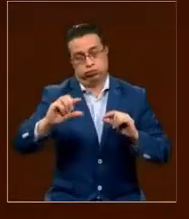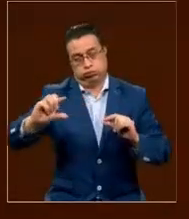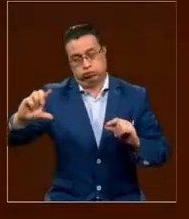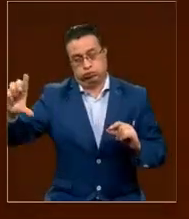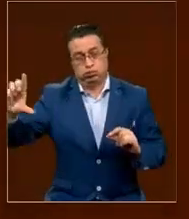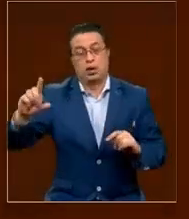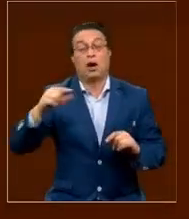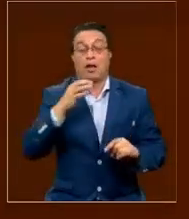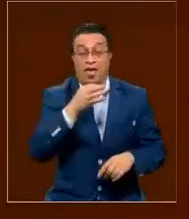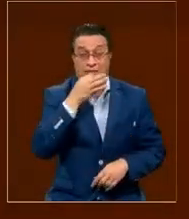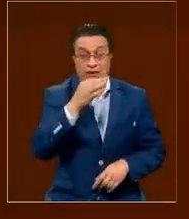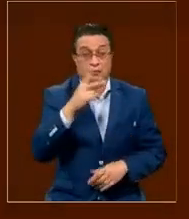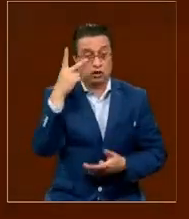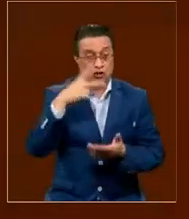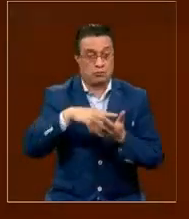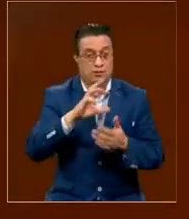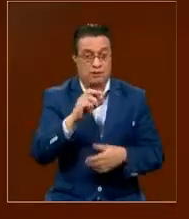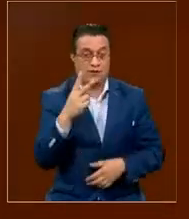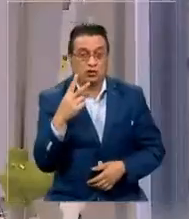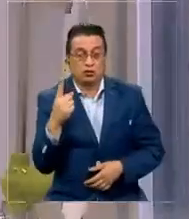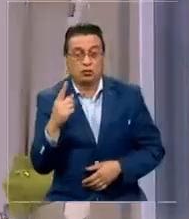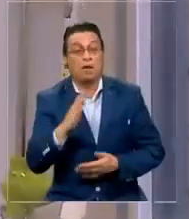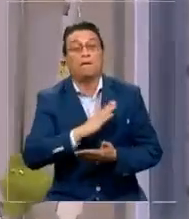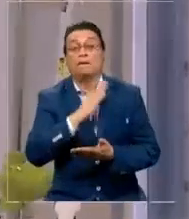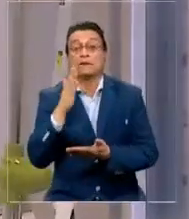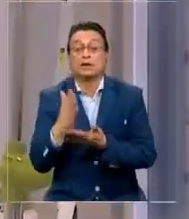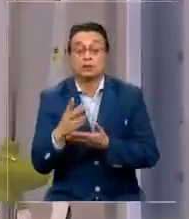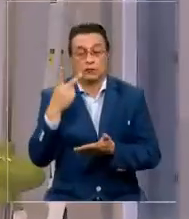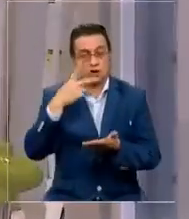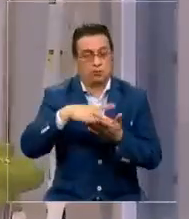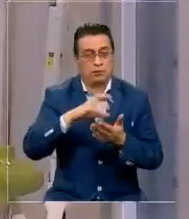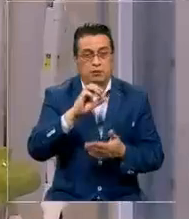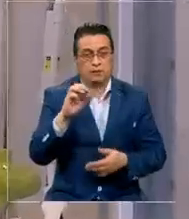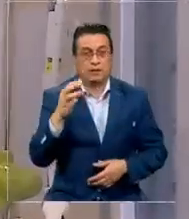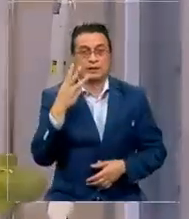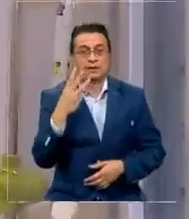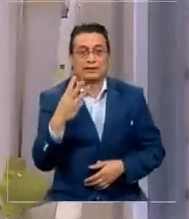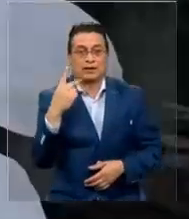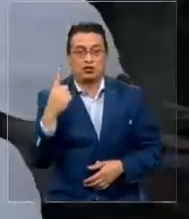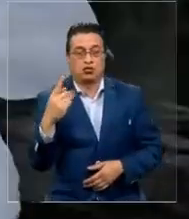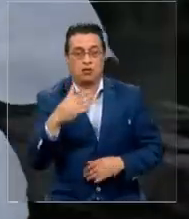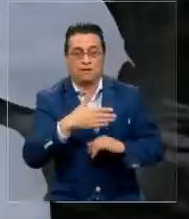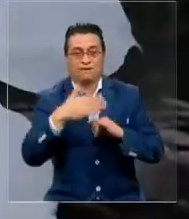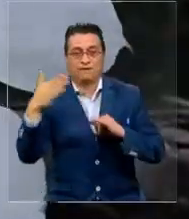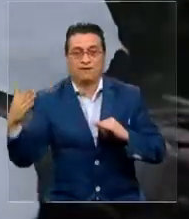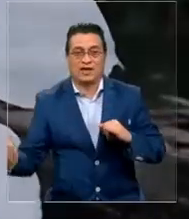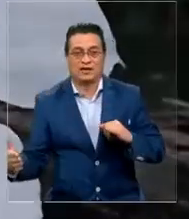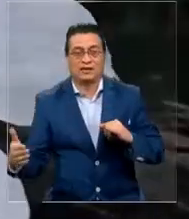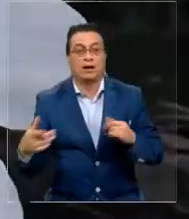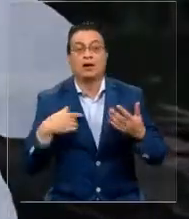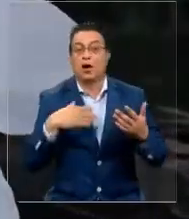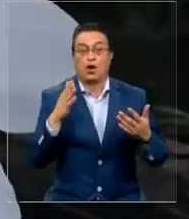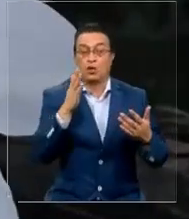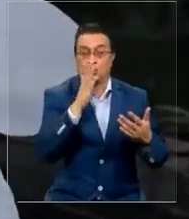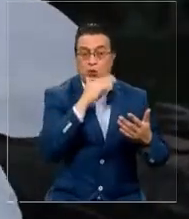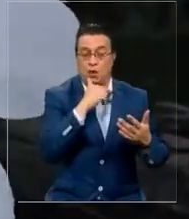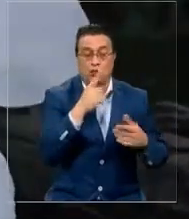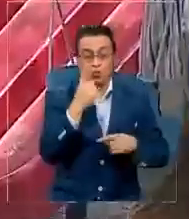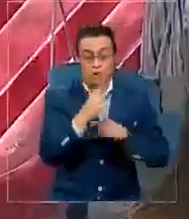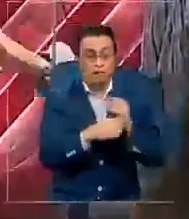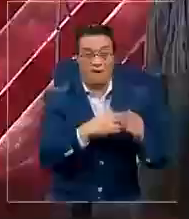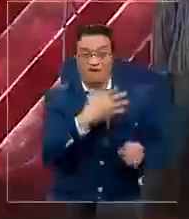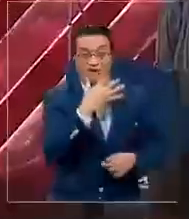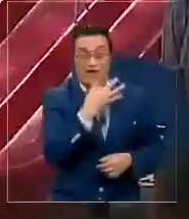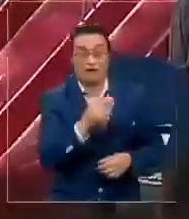Comenzará, según Ángeles, en 2021 para terminar en el 2031. Advierte que no tenemos un año fácil por